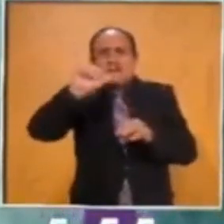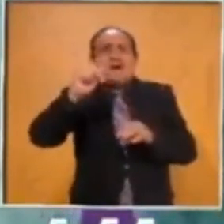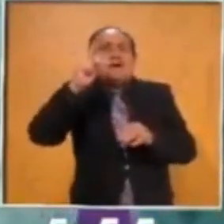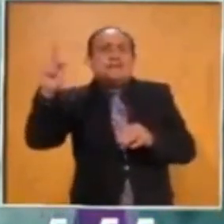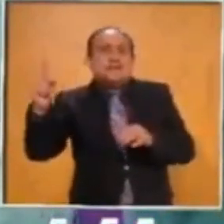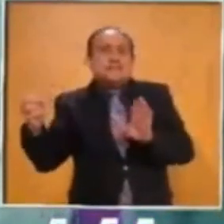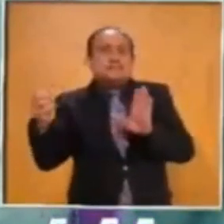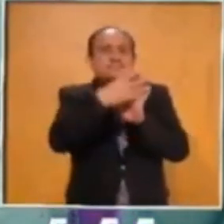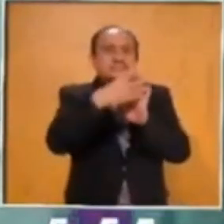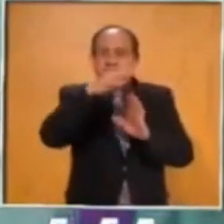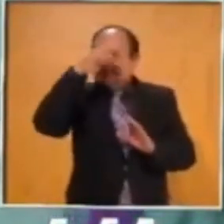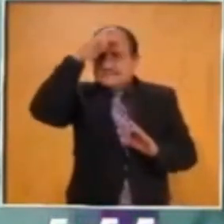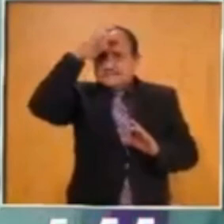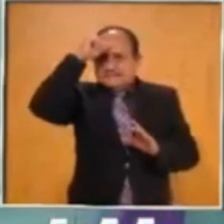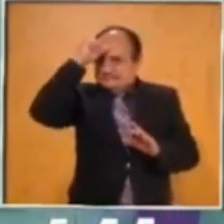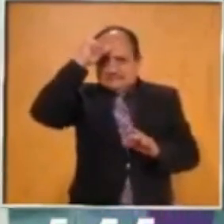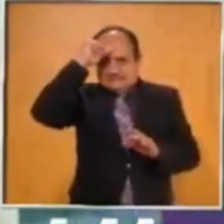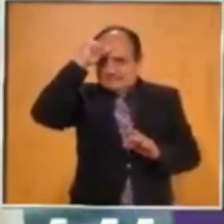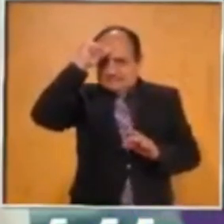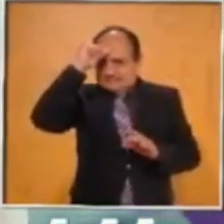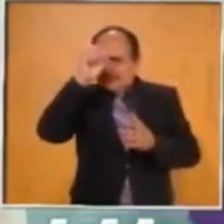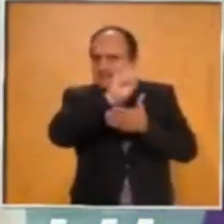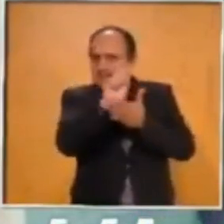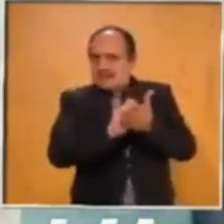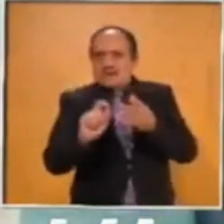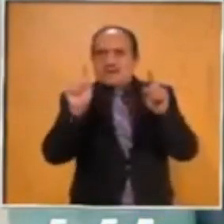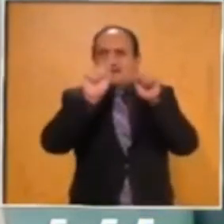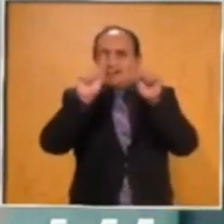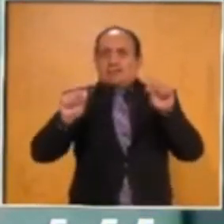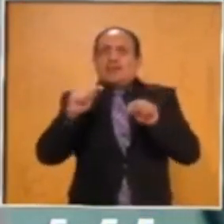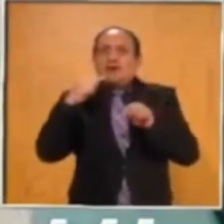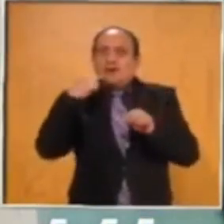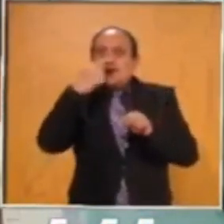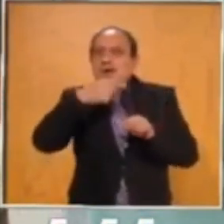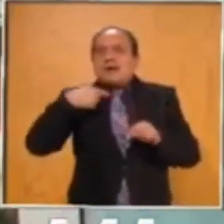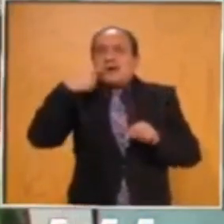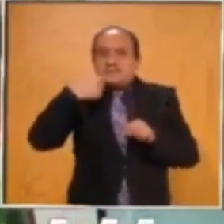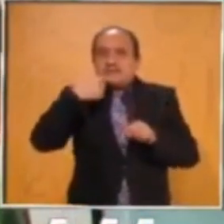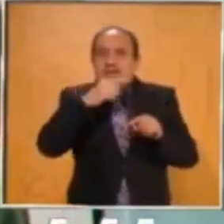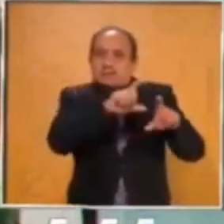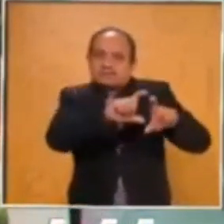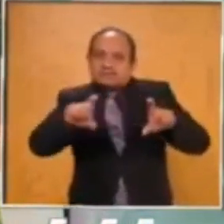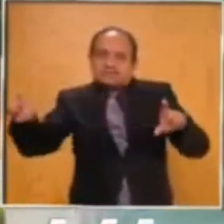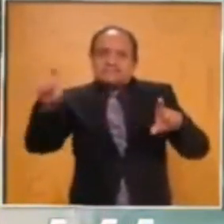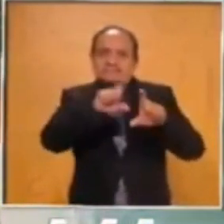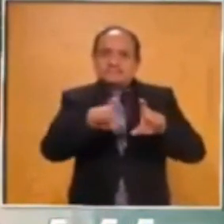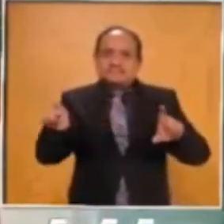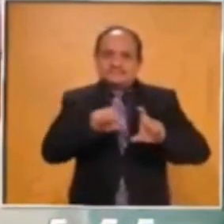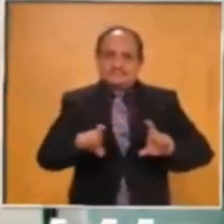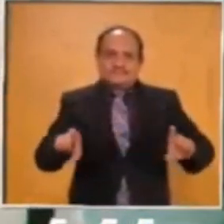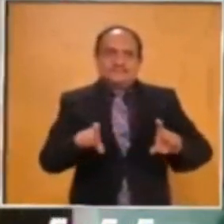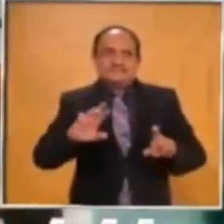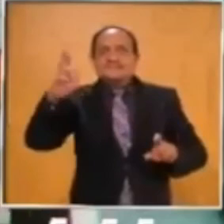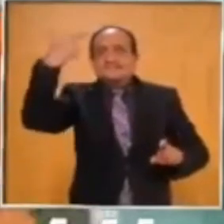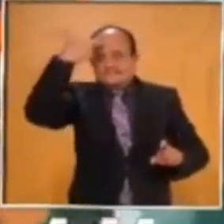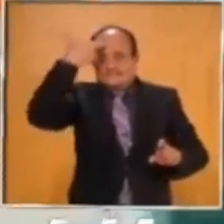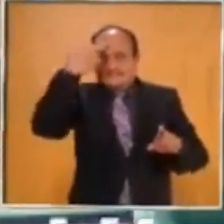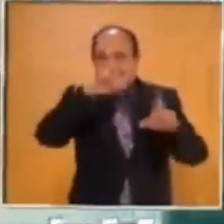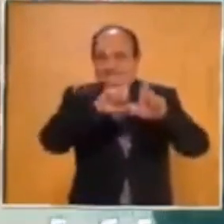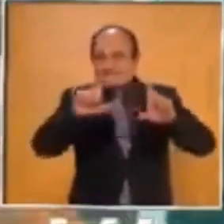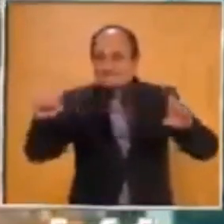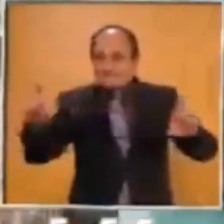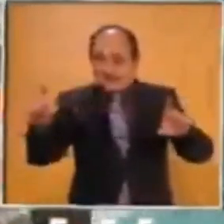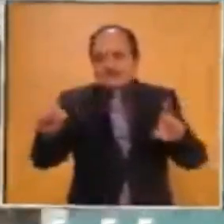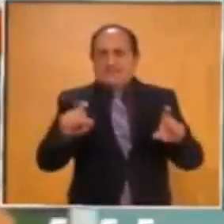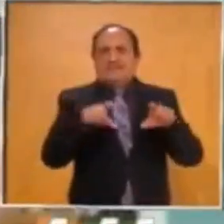debo. Y le fueron poniendo los cuadros de diálogo y las carretas. Que acuérdense que la carreta es donde está el